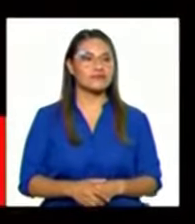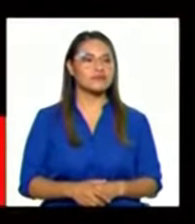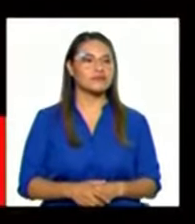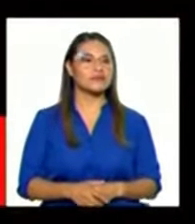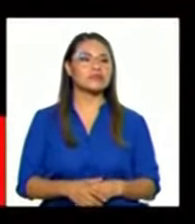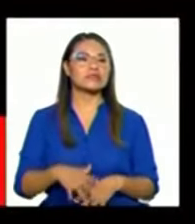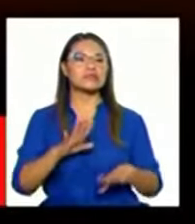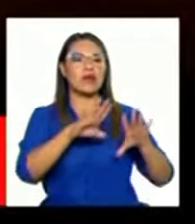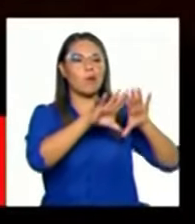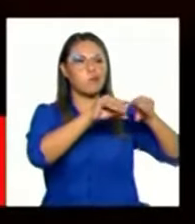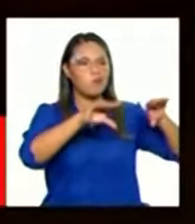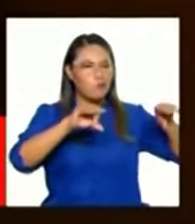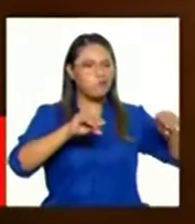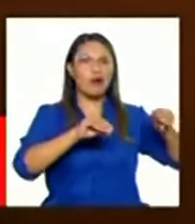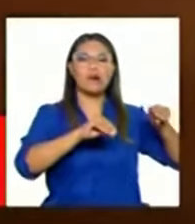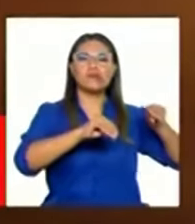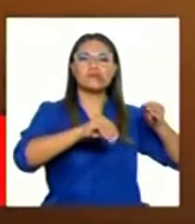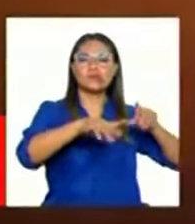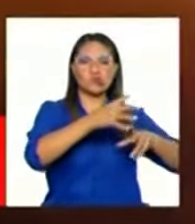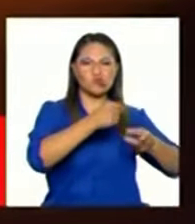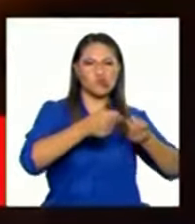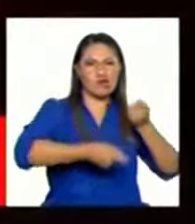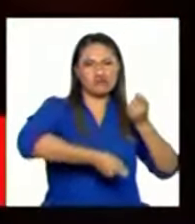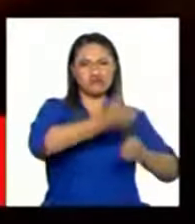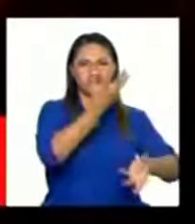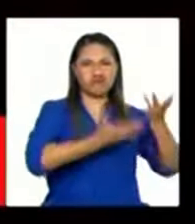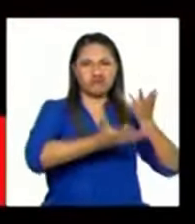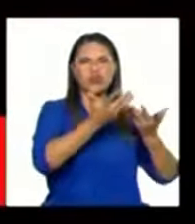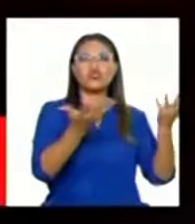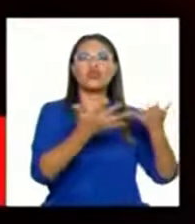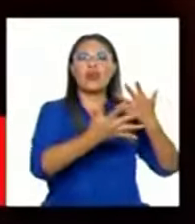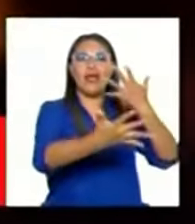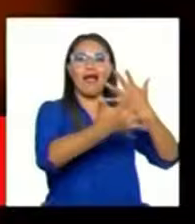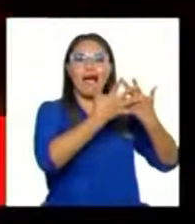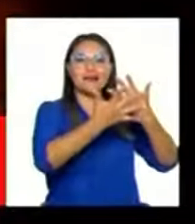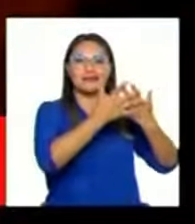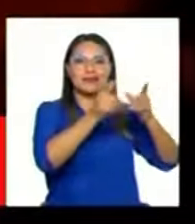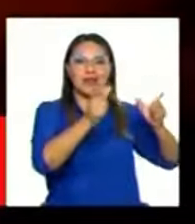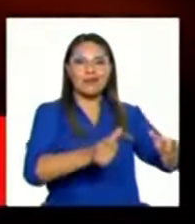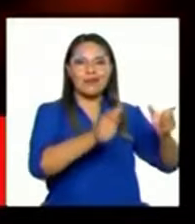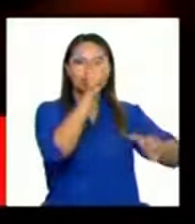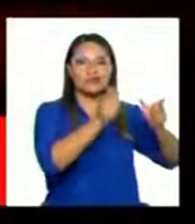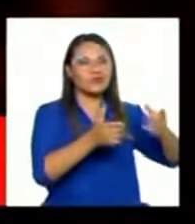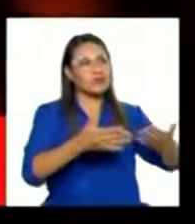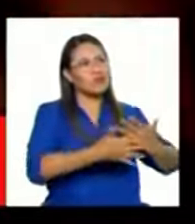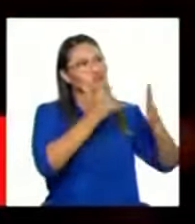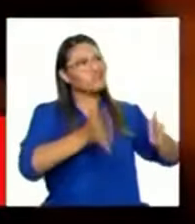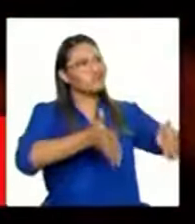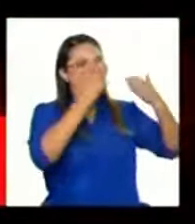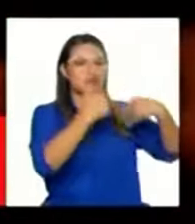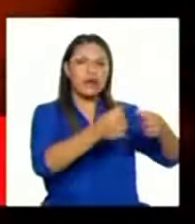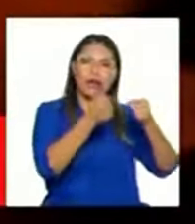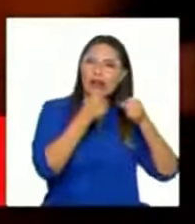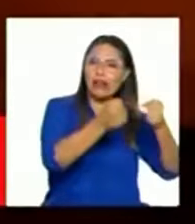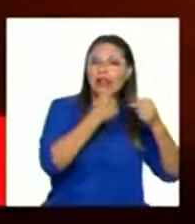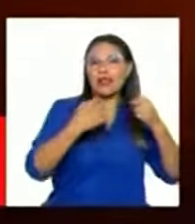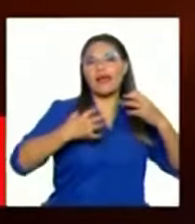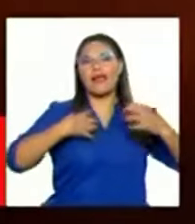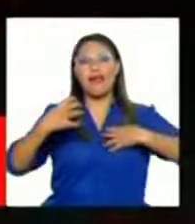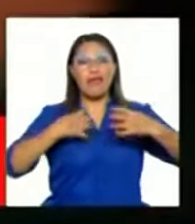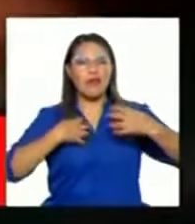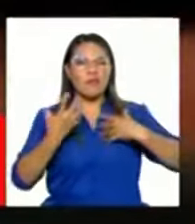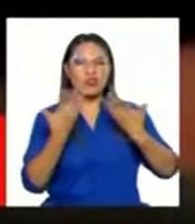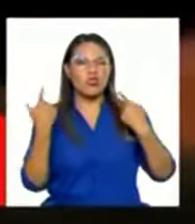Quemaron colchones en reclamo de los malos tratos que aseguran recibir por parte de los militares. Esta